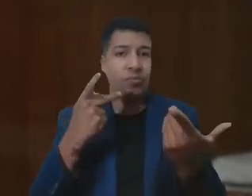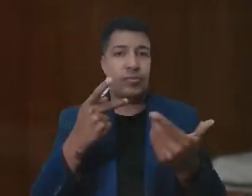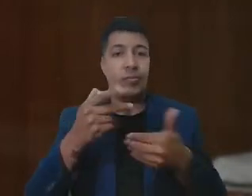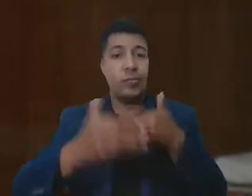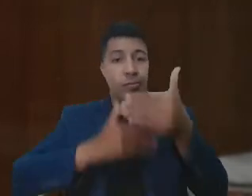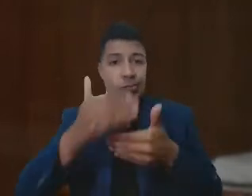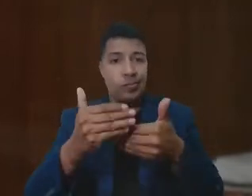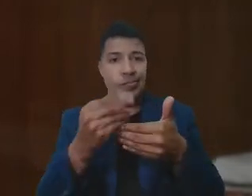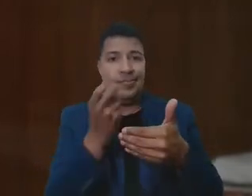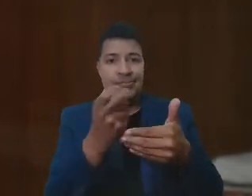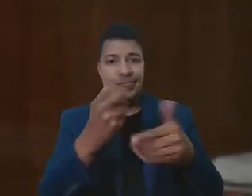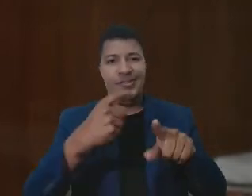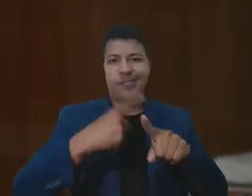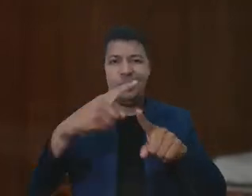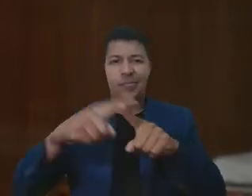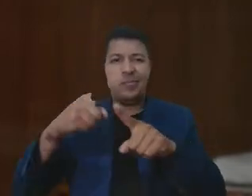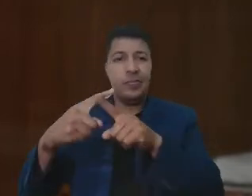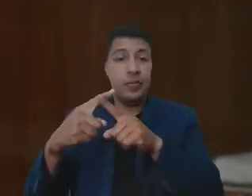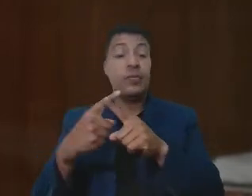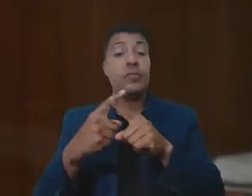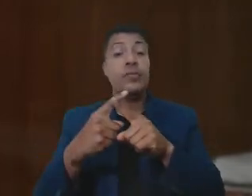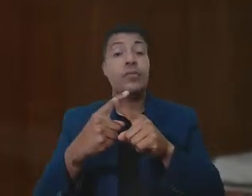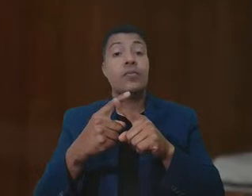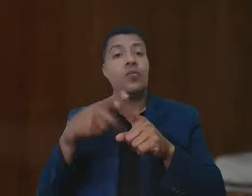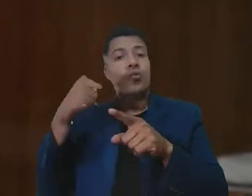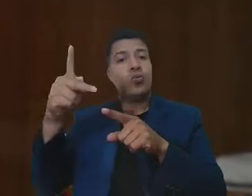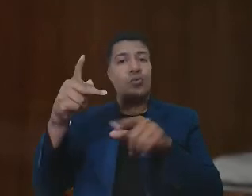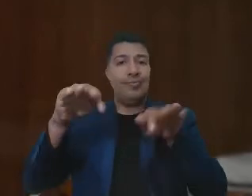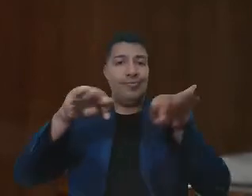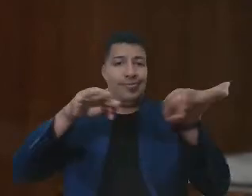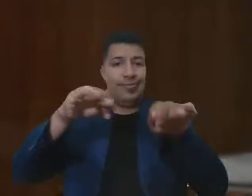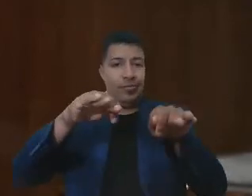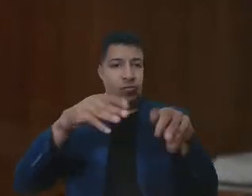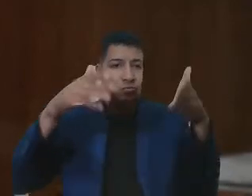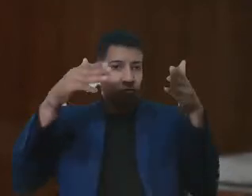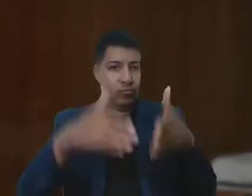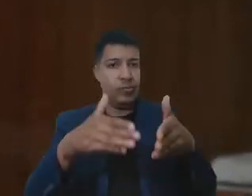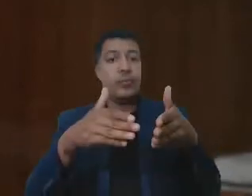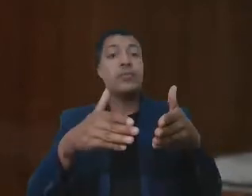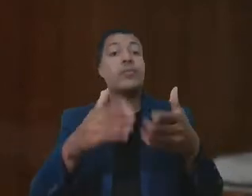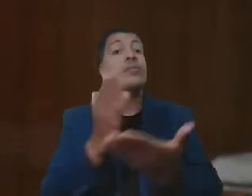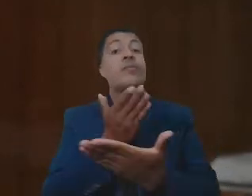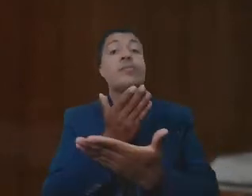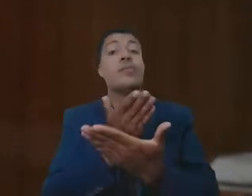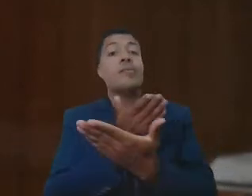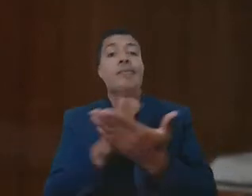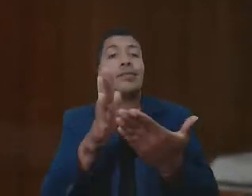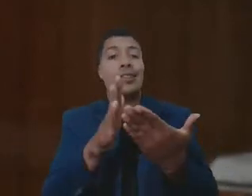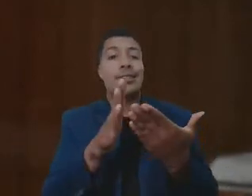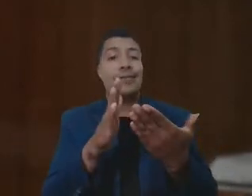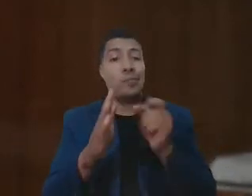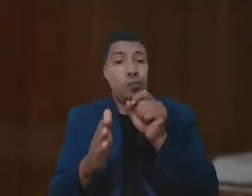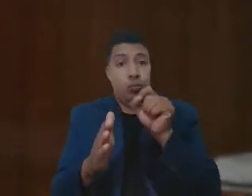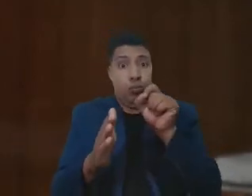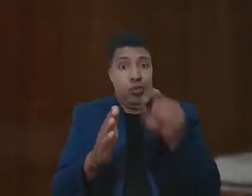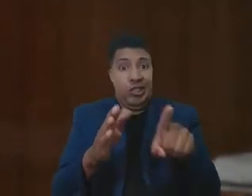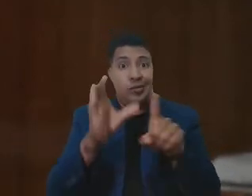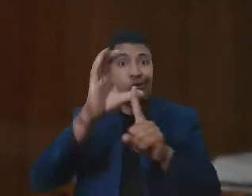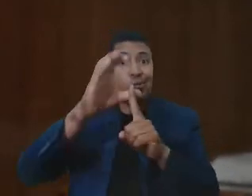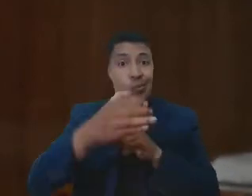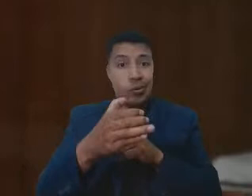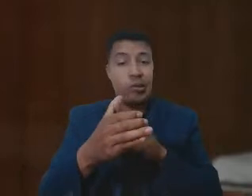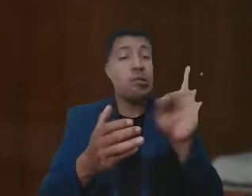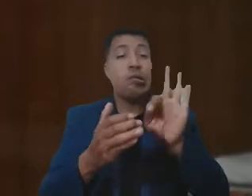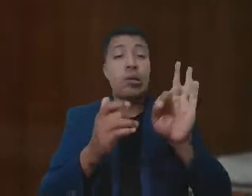de estas con respecto del ejercicio de sus funciones, además de informar al mismo comité que la probable comisión de